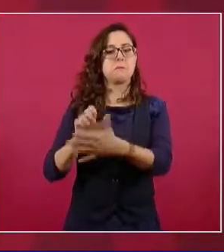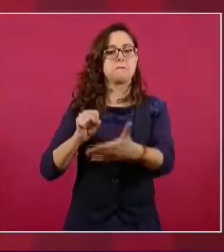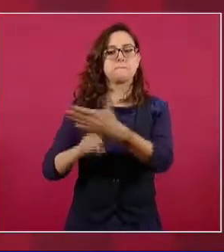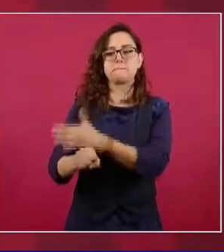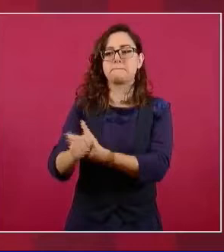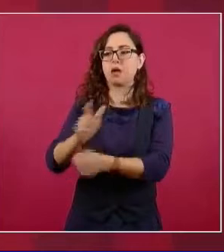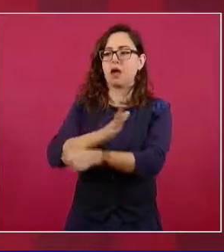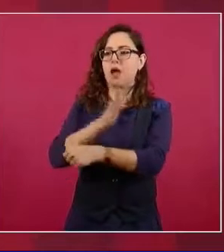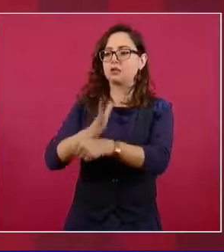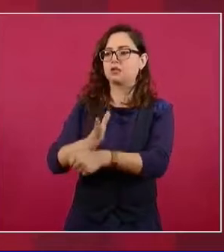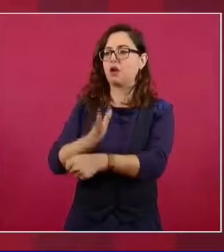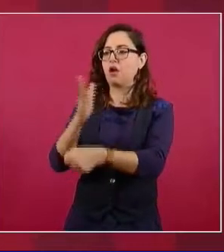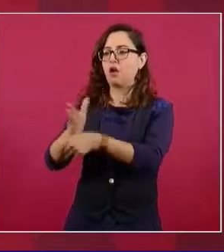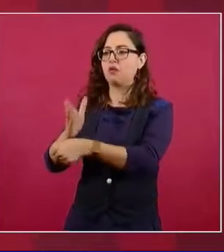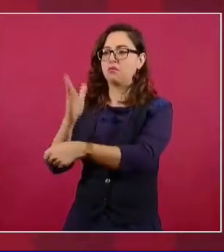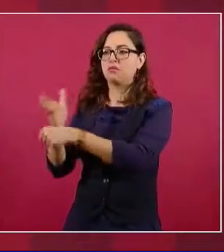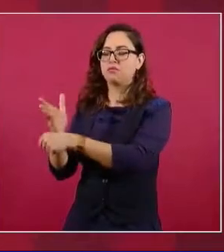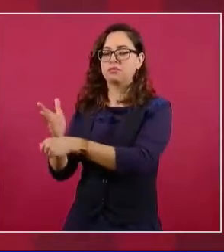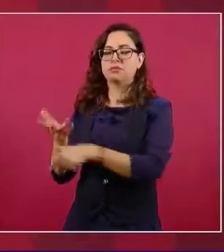La justicia no